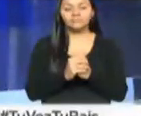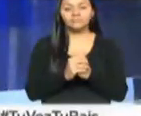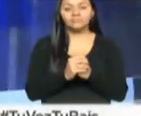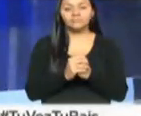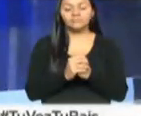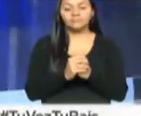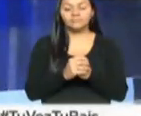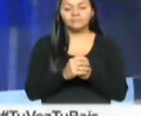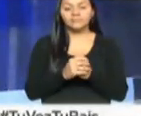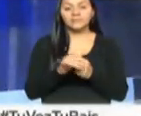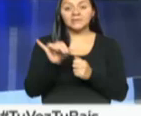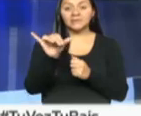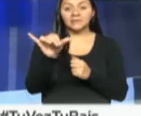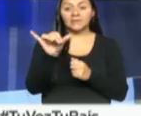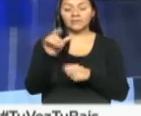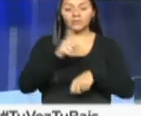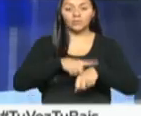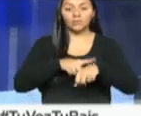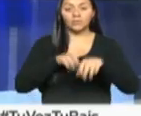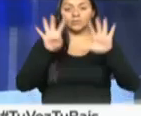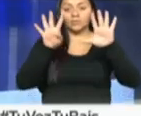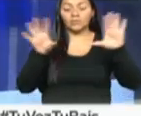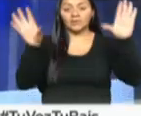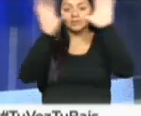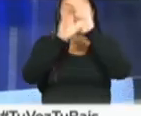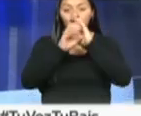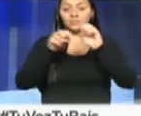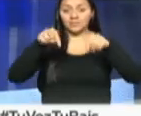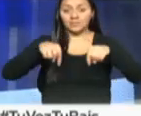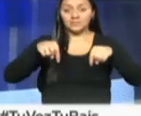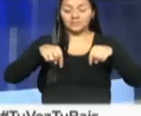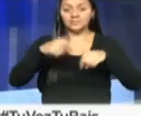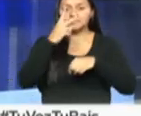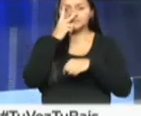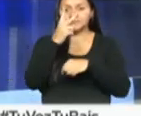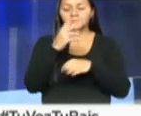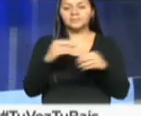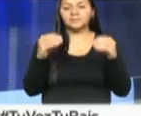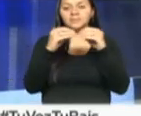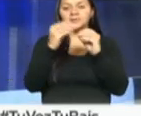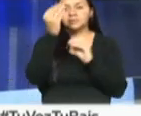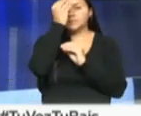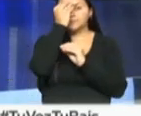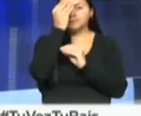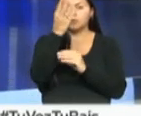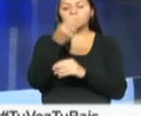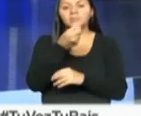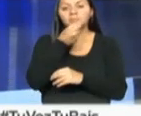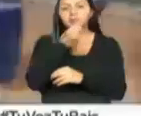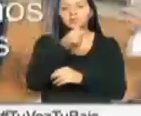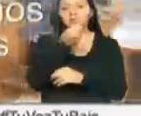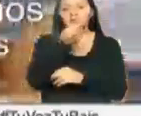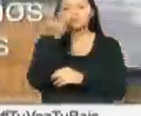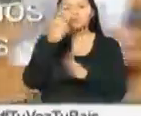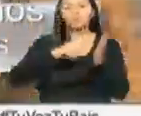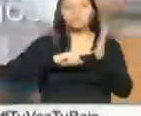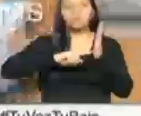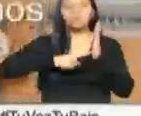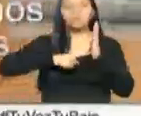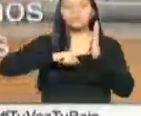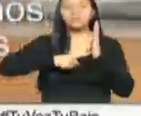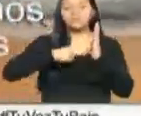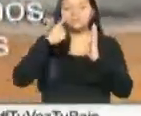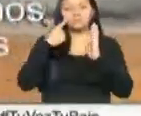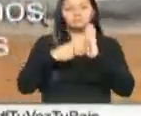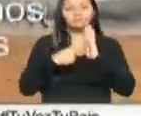Atención, este sábado a las 21 horas a través de Tele Ciudadana, no se pierda un informe periodístico desde Buenos Aires que